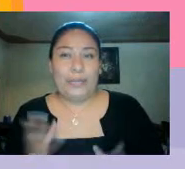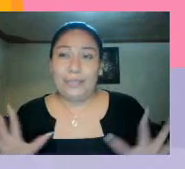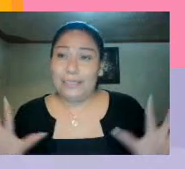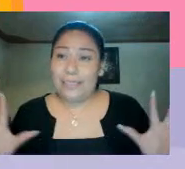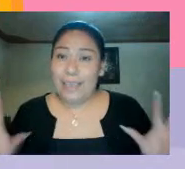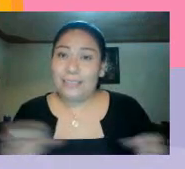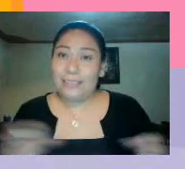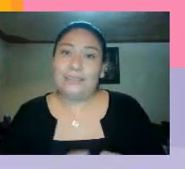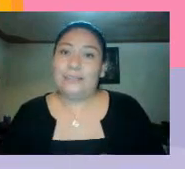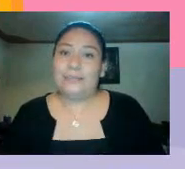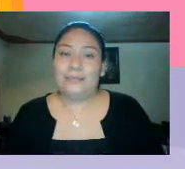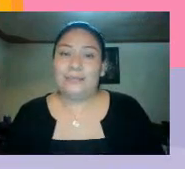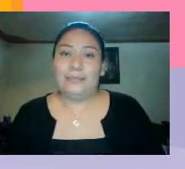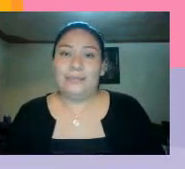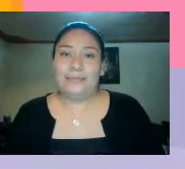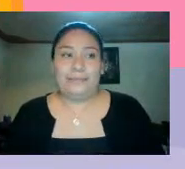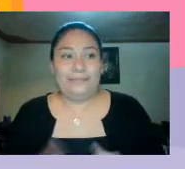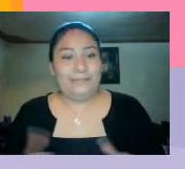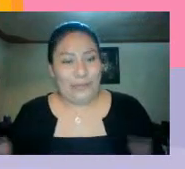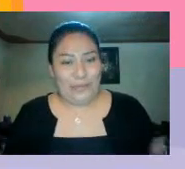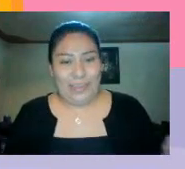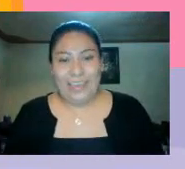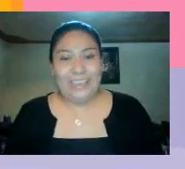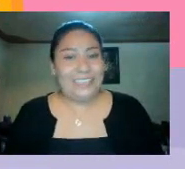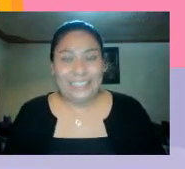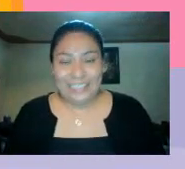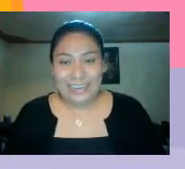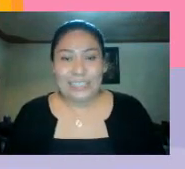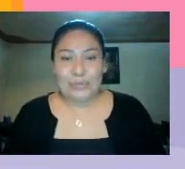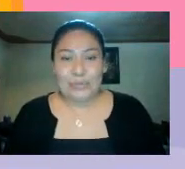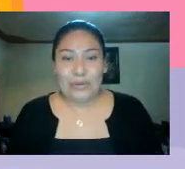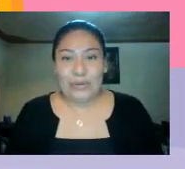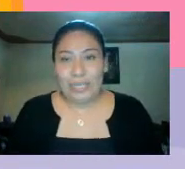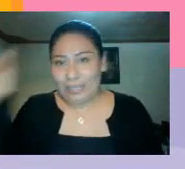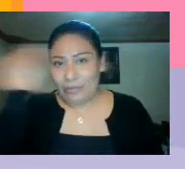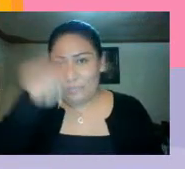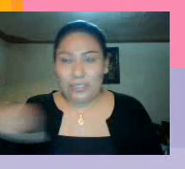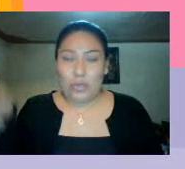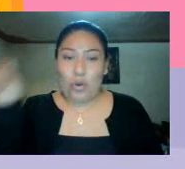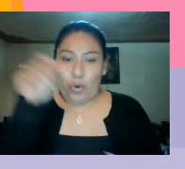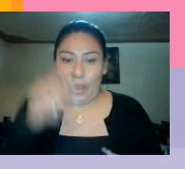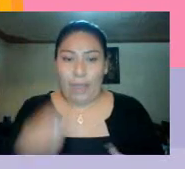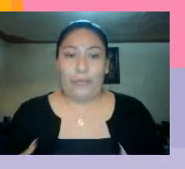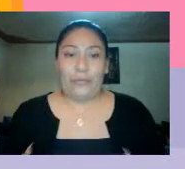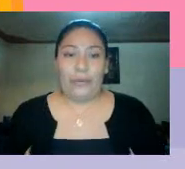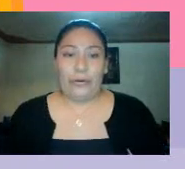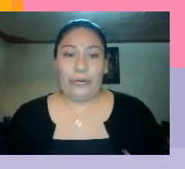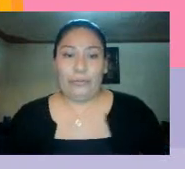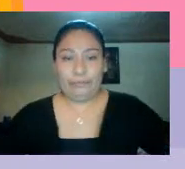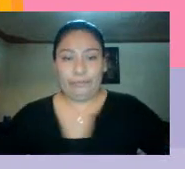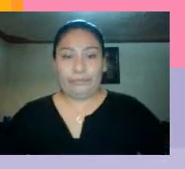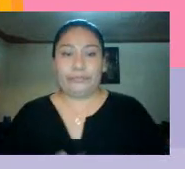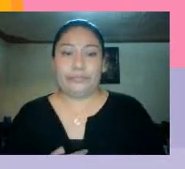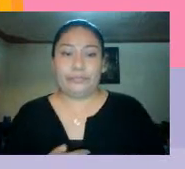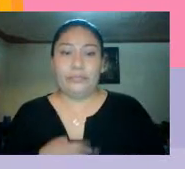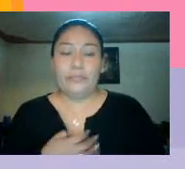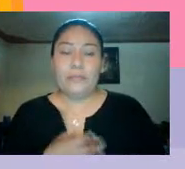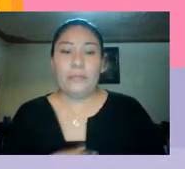¿Los piratas qué hacen? Muy bien, ya tienen la respuesta correcta. Entonces, colorean, por favor.